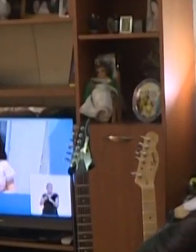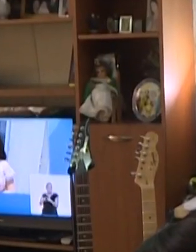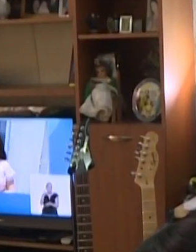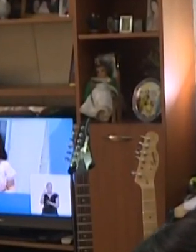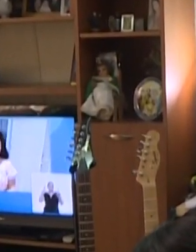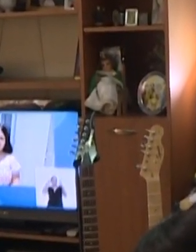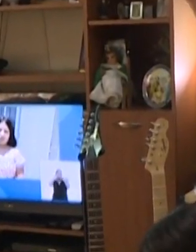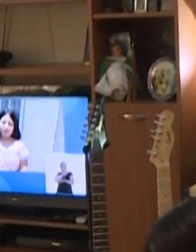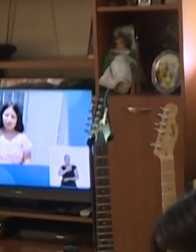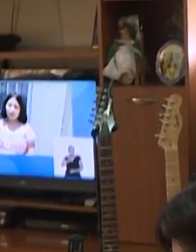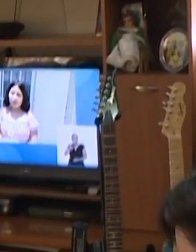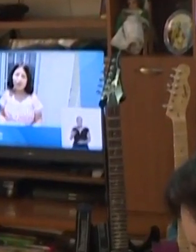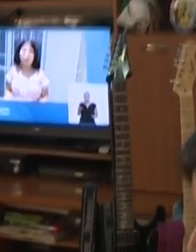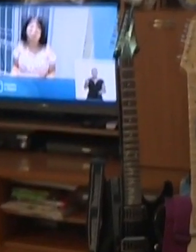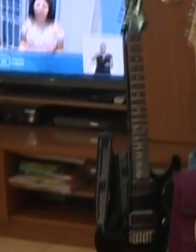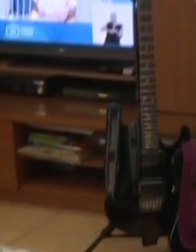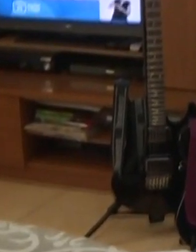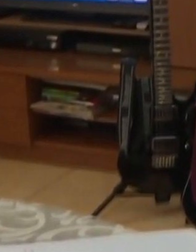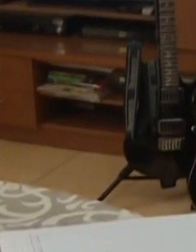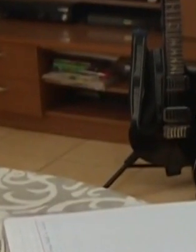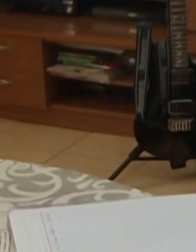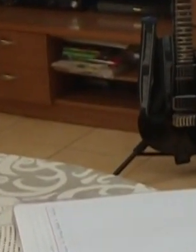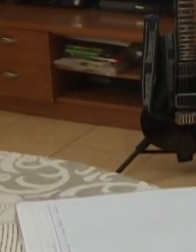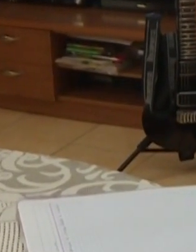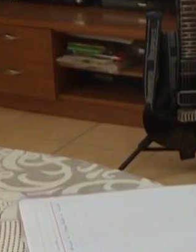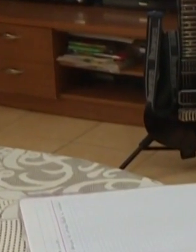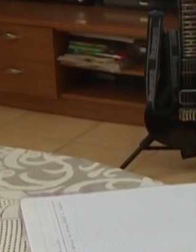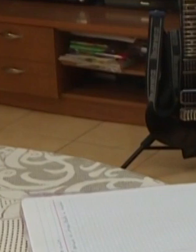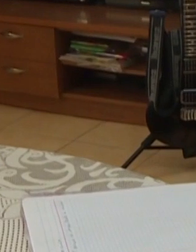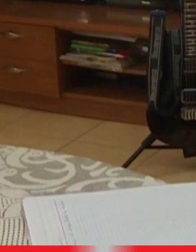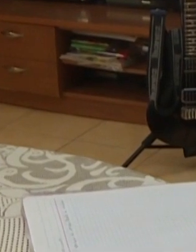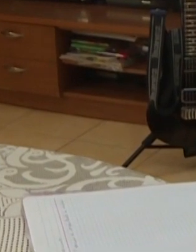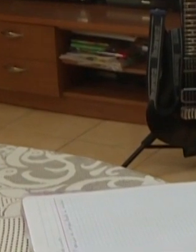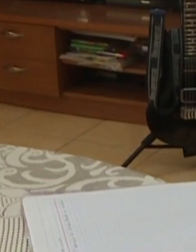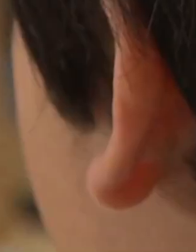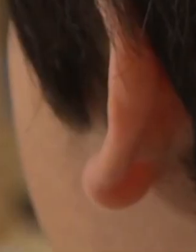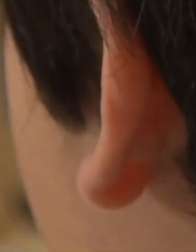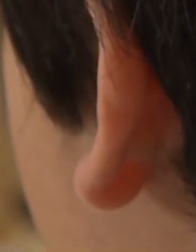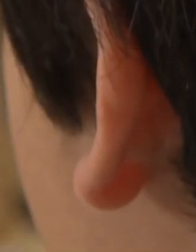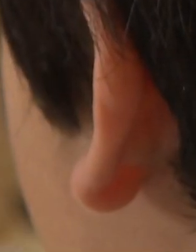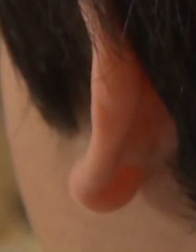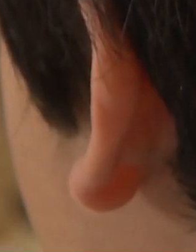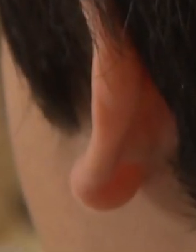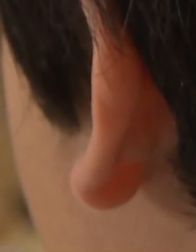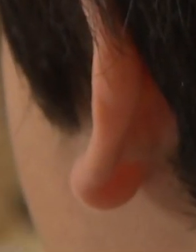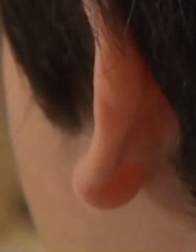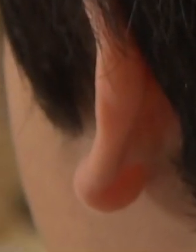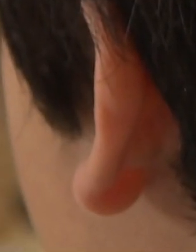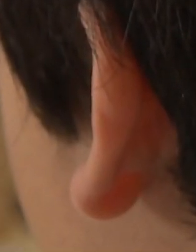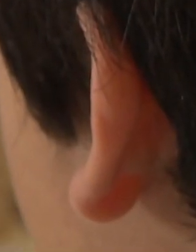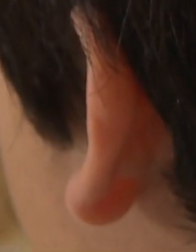Humberto Fernández, titular de la Autoridad Educativa Federal, afirmó que en los diferentes niveles de gobierno se han preparado para dar mantenimiento mayor